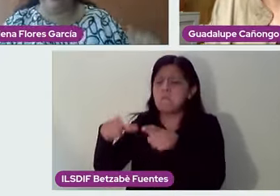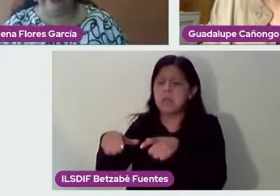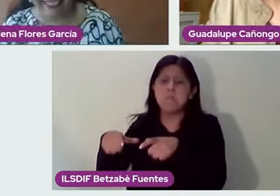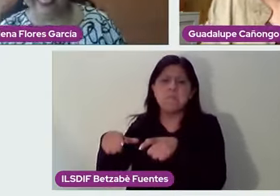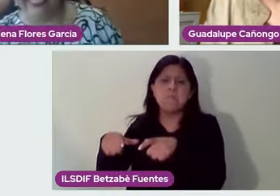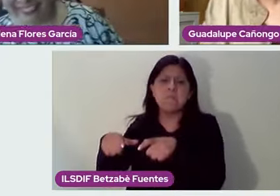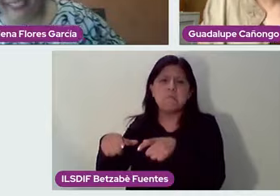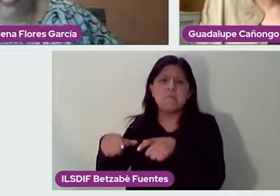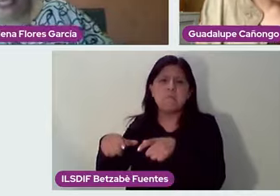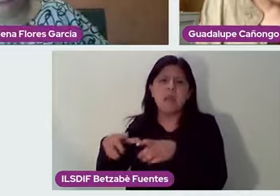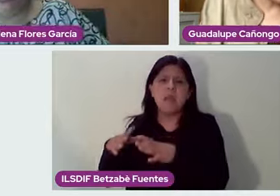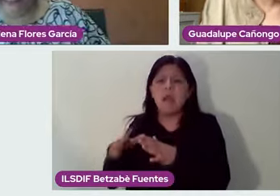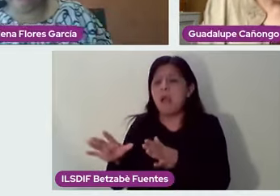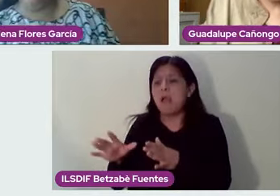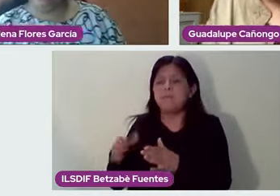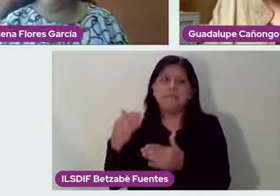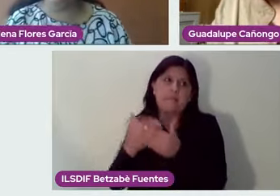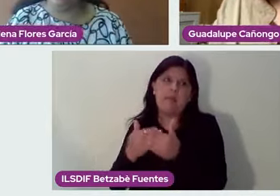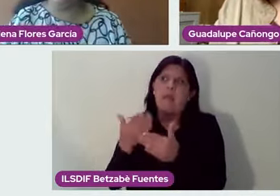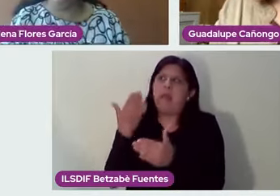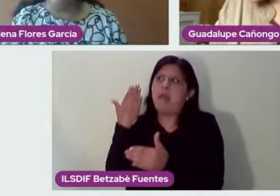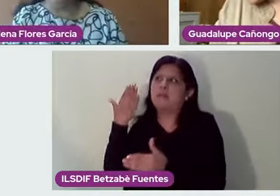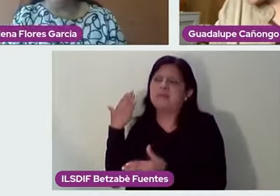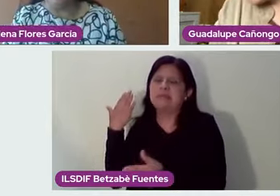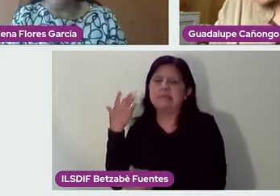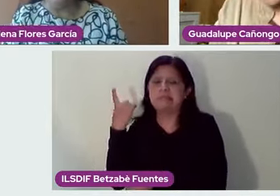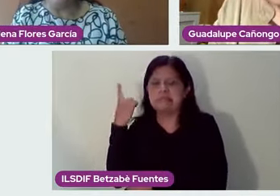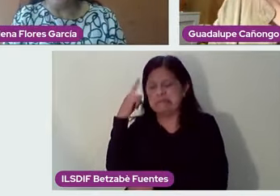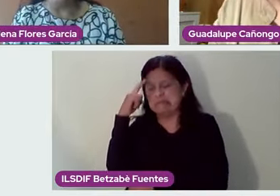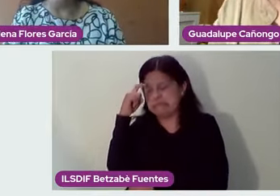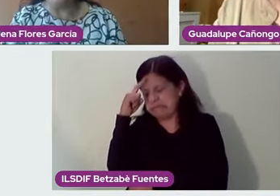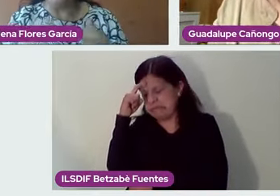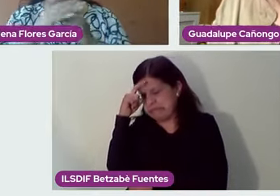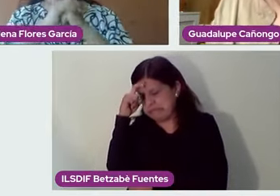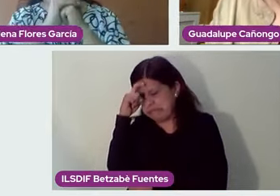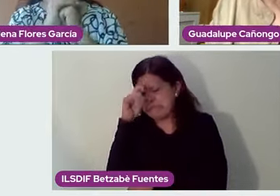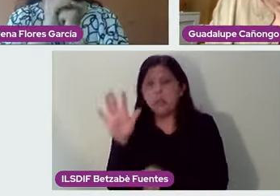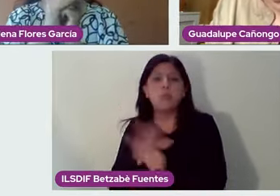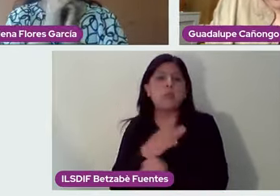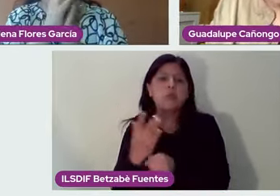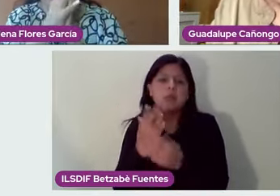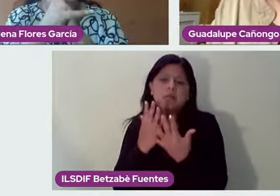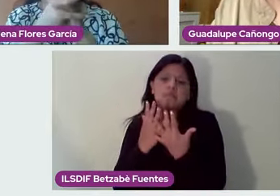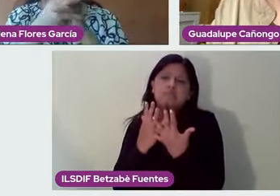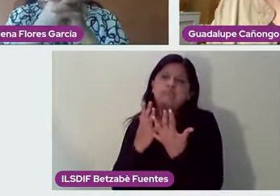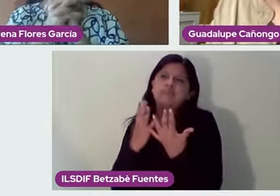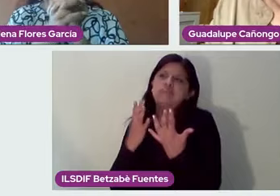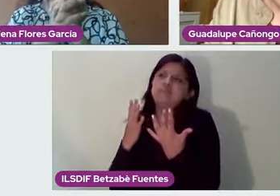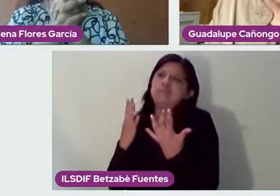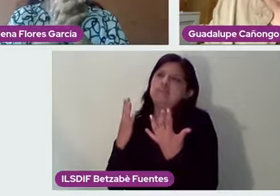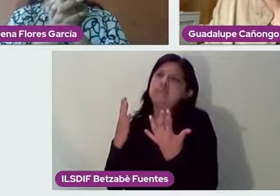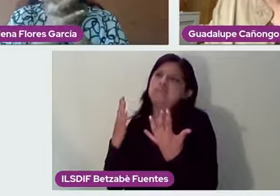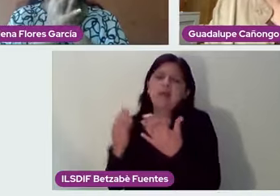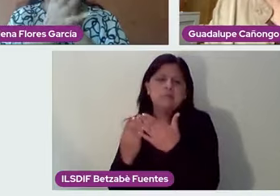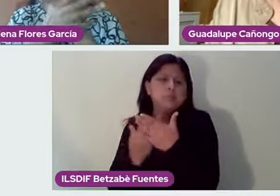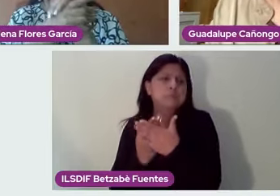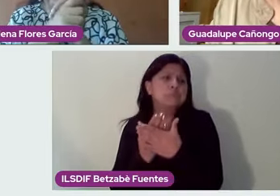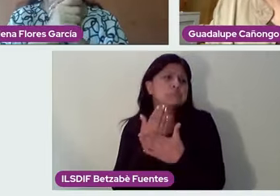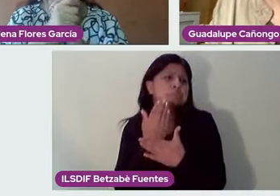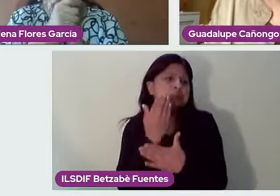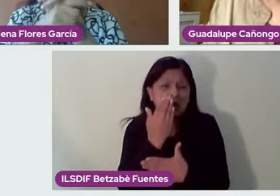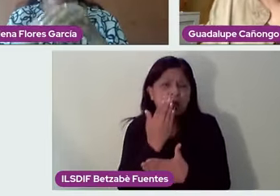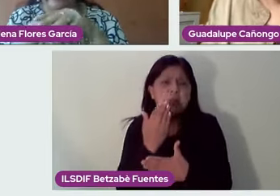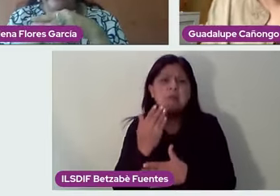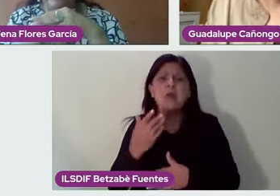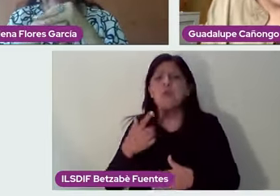digan. Anteriormente era dificilísimo porque había que irse a formar, había que sacar ficha, había